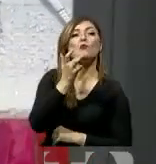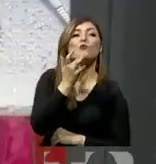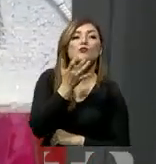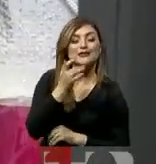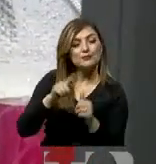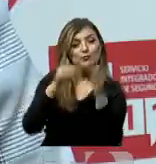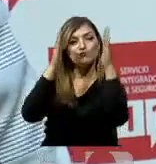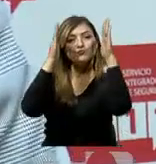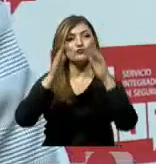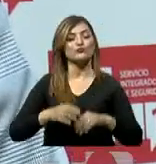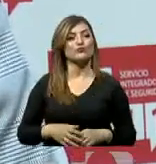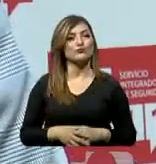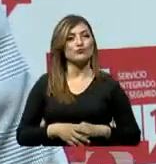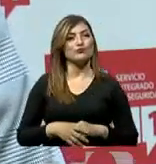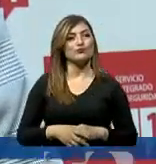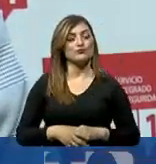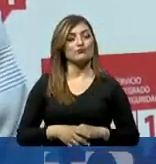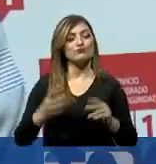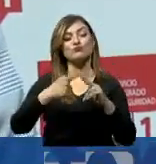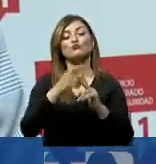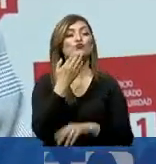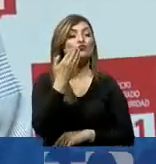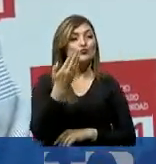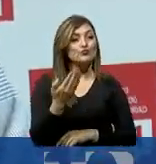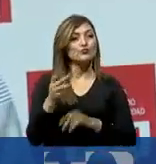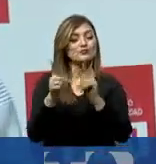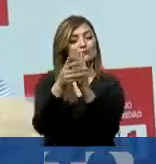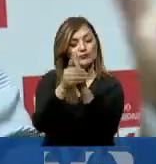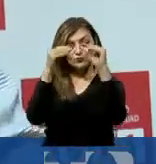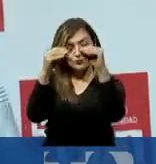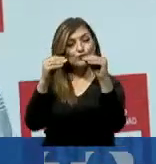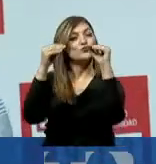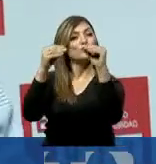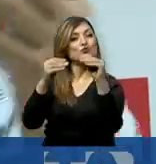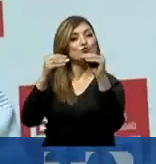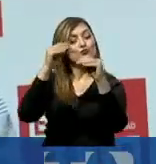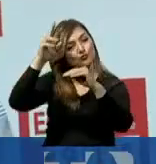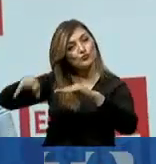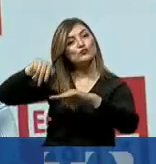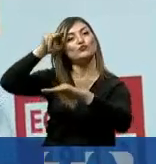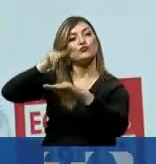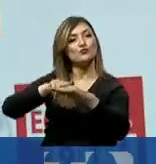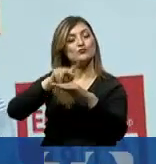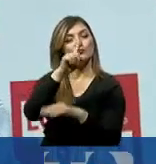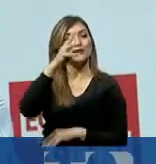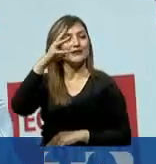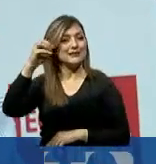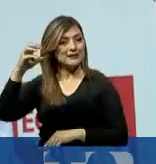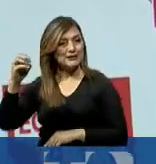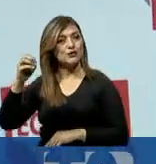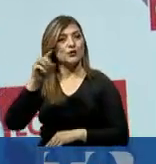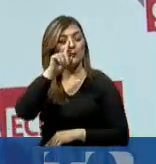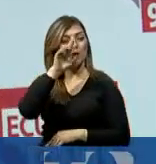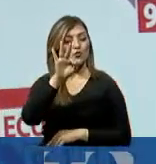y prioritaria. Nosotros empezamos inmediatamente ya al plan de capacitación a nivel nacional de los 1.600 funcionarios